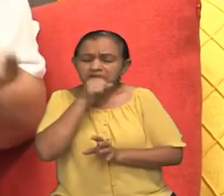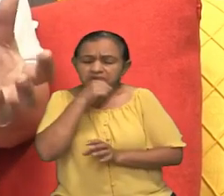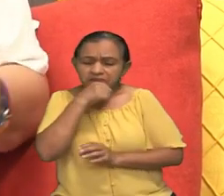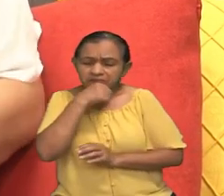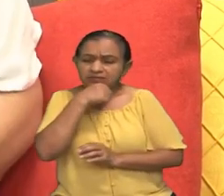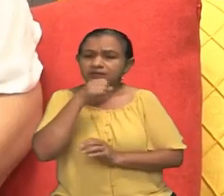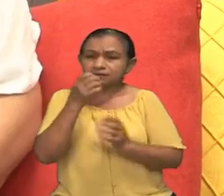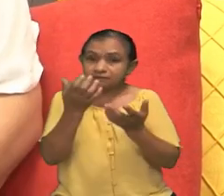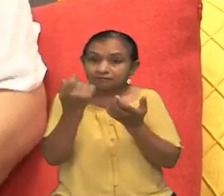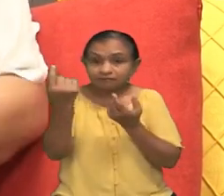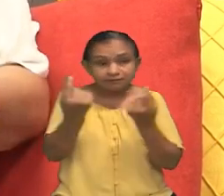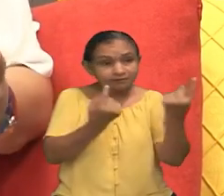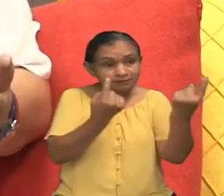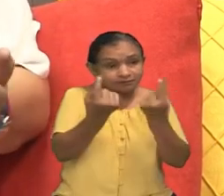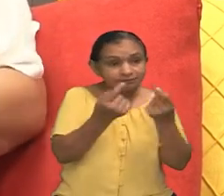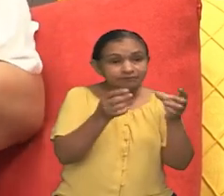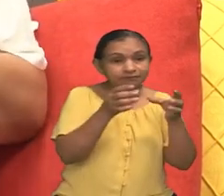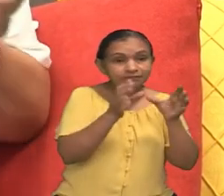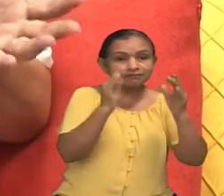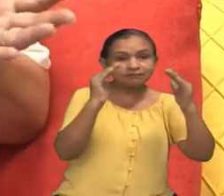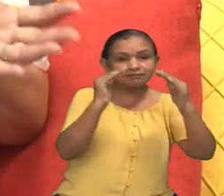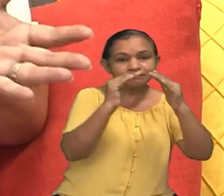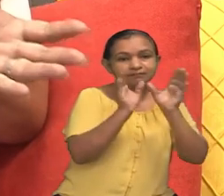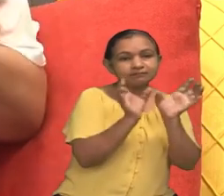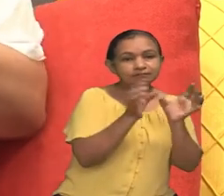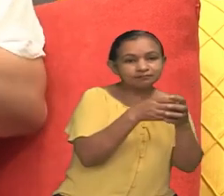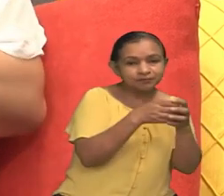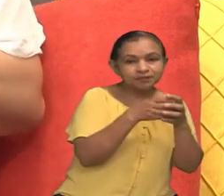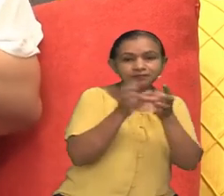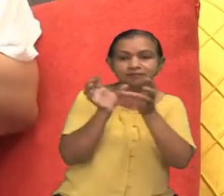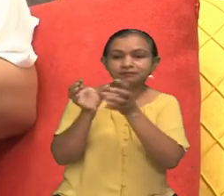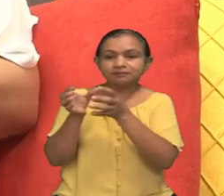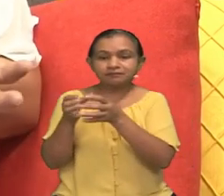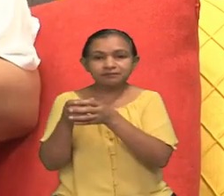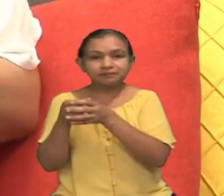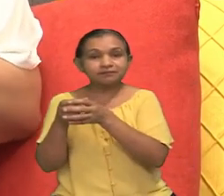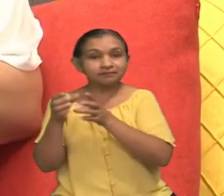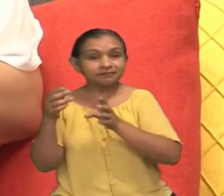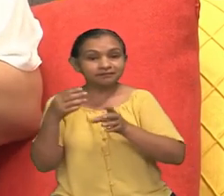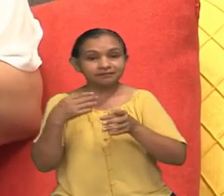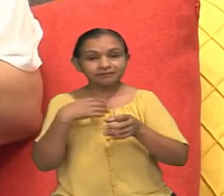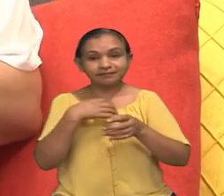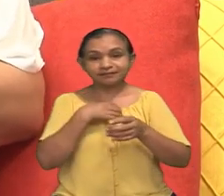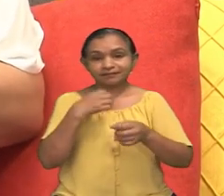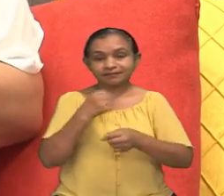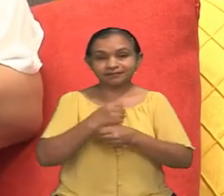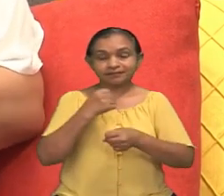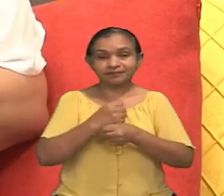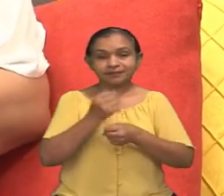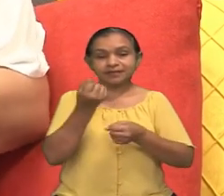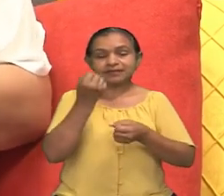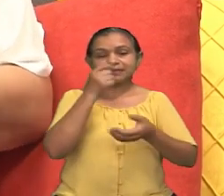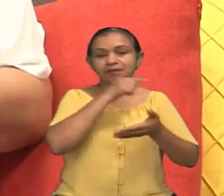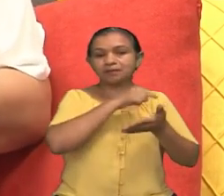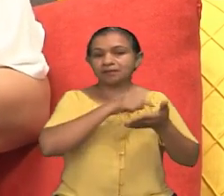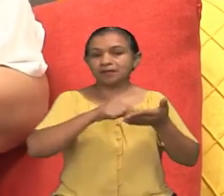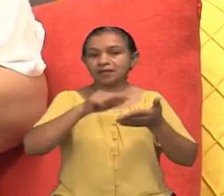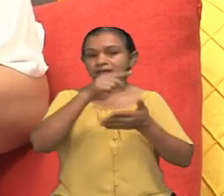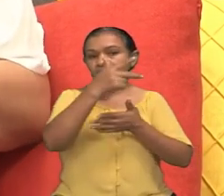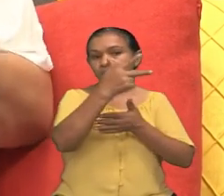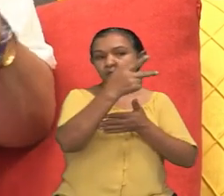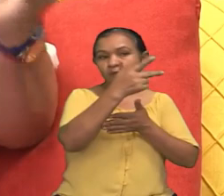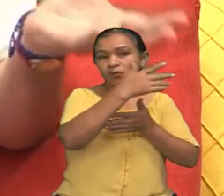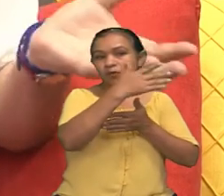a esas casas club van, pasan, algunas funcionan de la semana, de 8 a